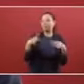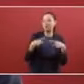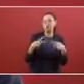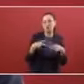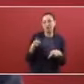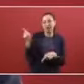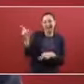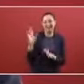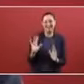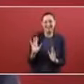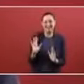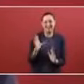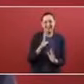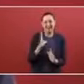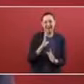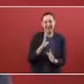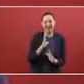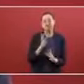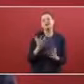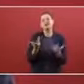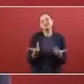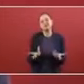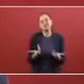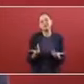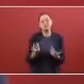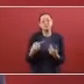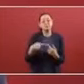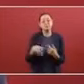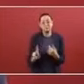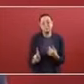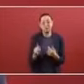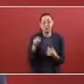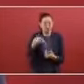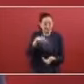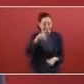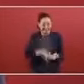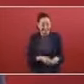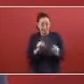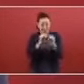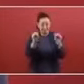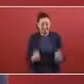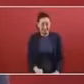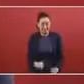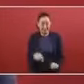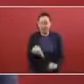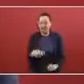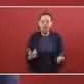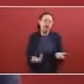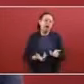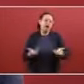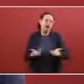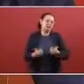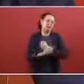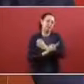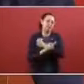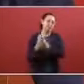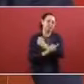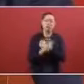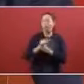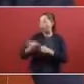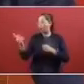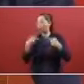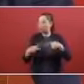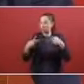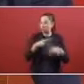sin saber propiamente que el declaranet en automático protege los derechos